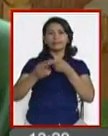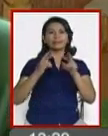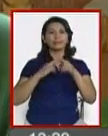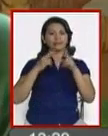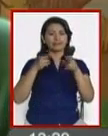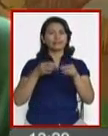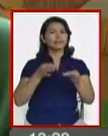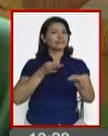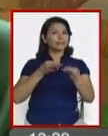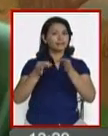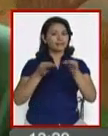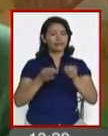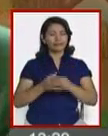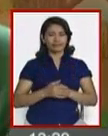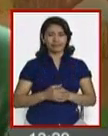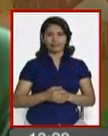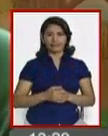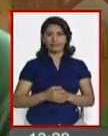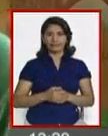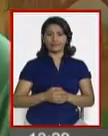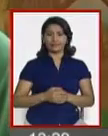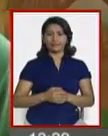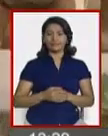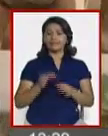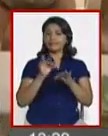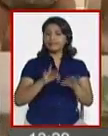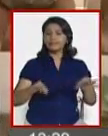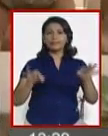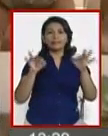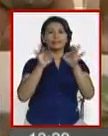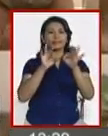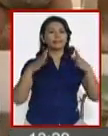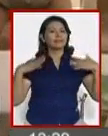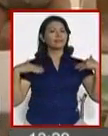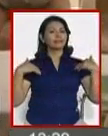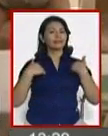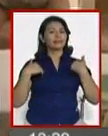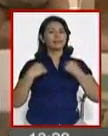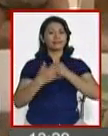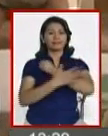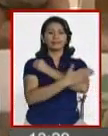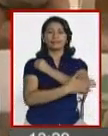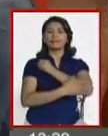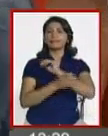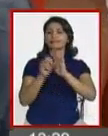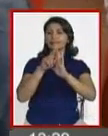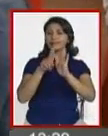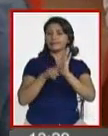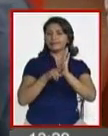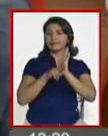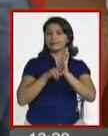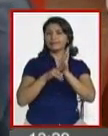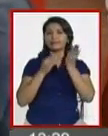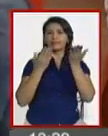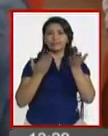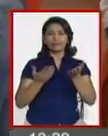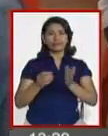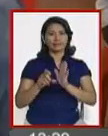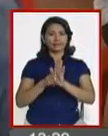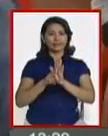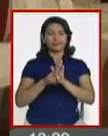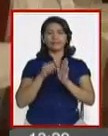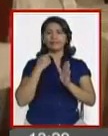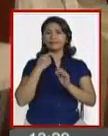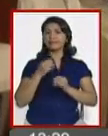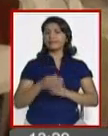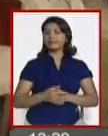para darles una charla precisamente sobre lo que es la importancia de los animales silvestres y la normativa ambiental vigente que